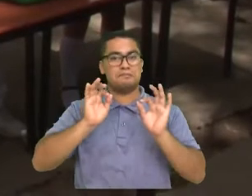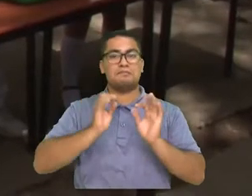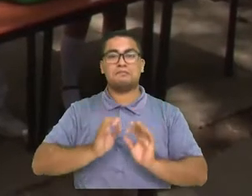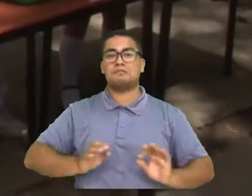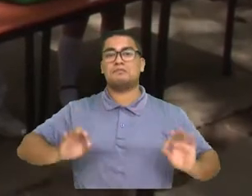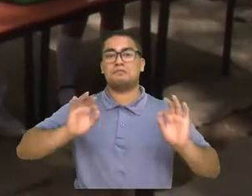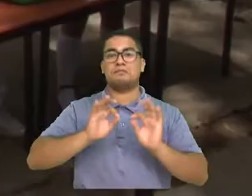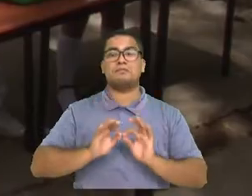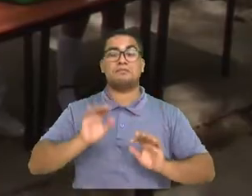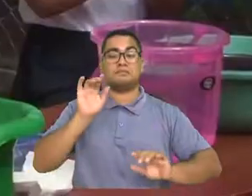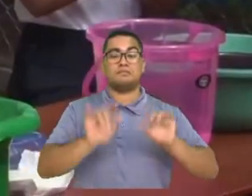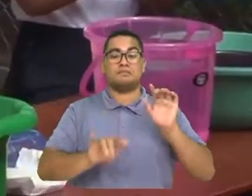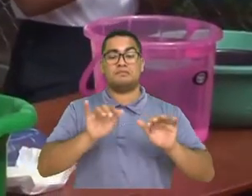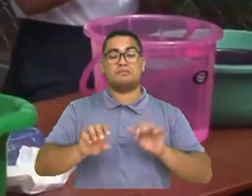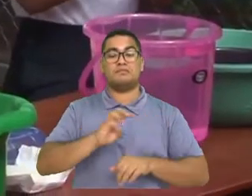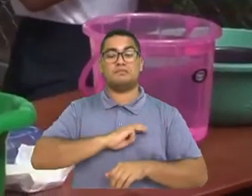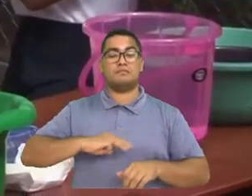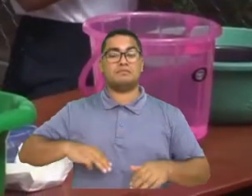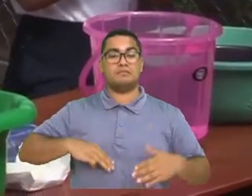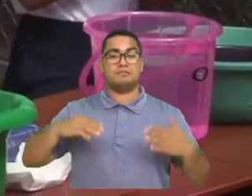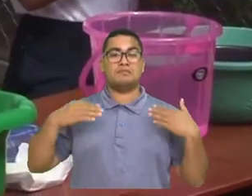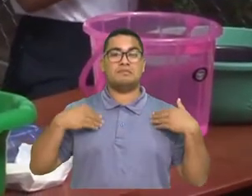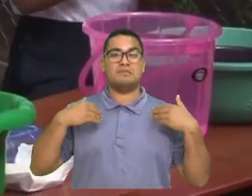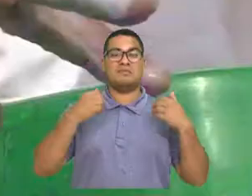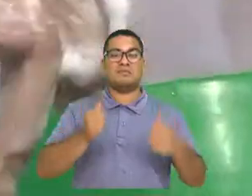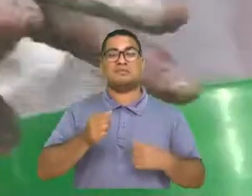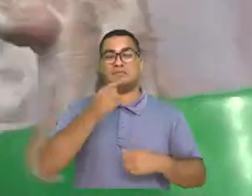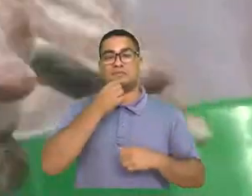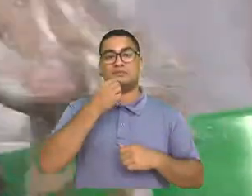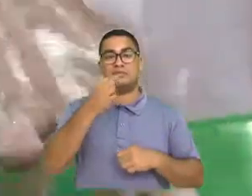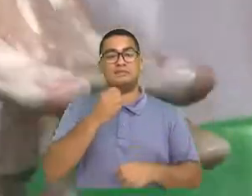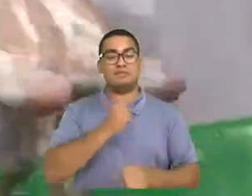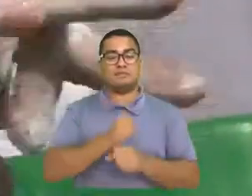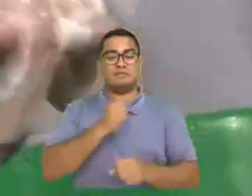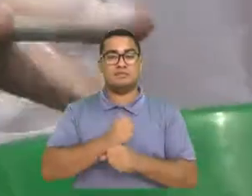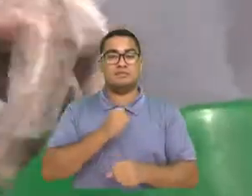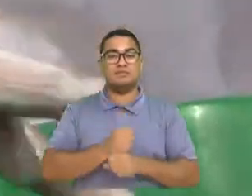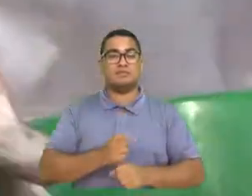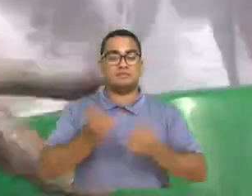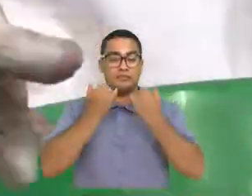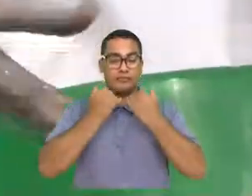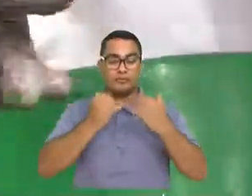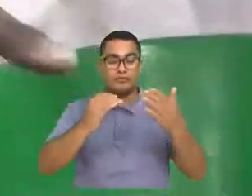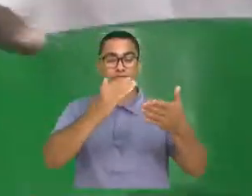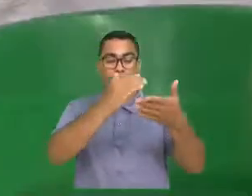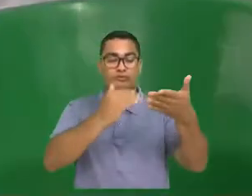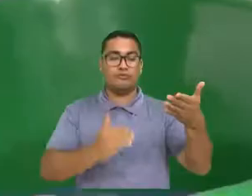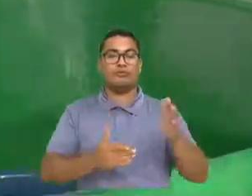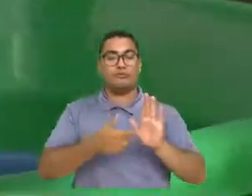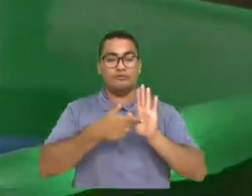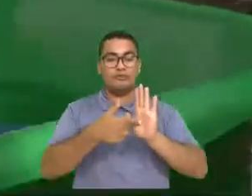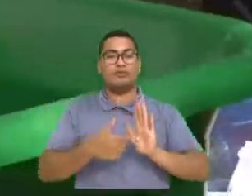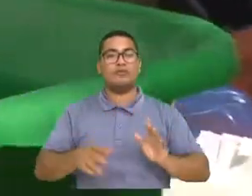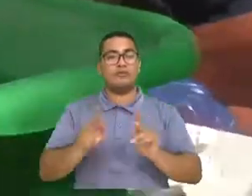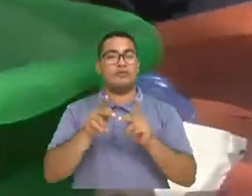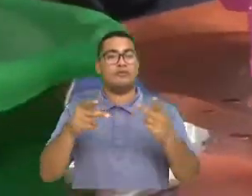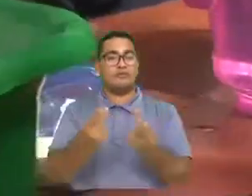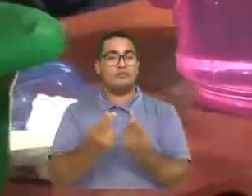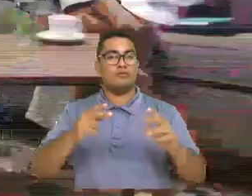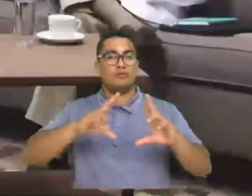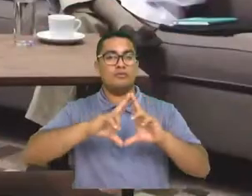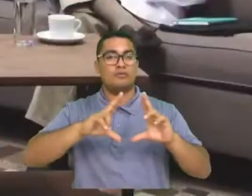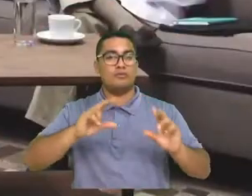El secretario general del Ministerio de Salud reiteró que el trabajo preventivo e informativo con nuestro pueblo es lo que ha facilitado el trabajo